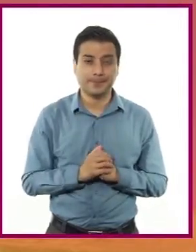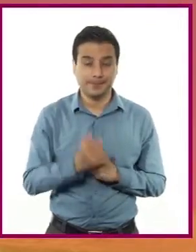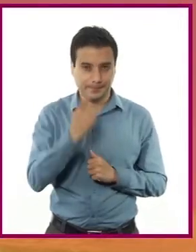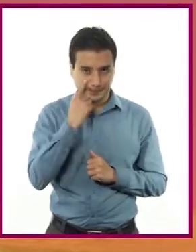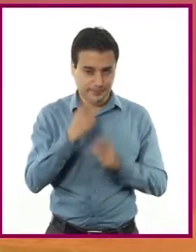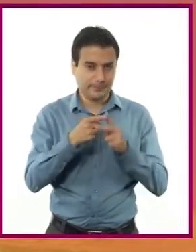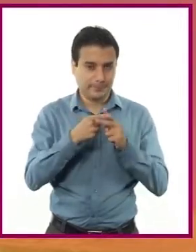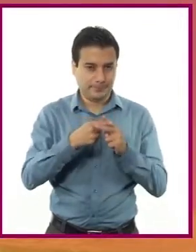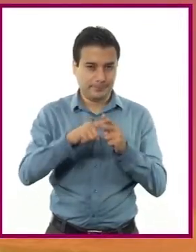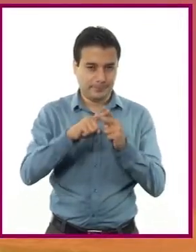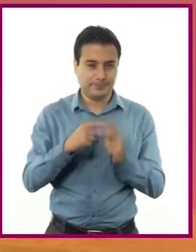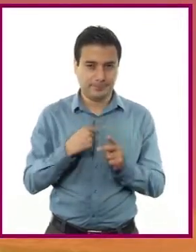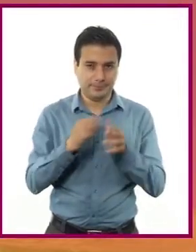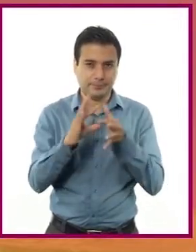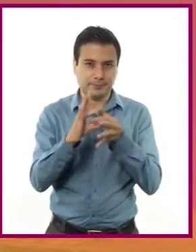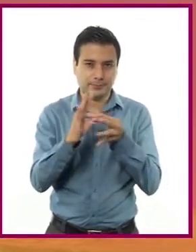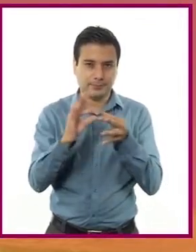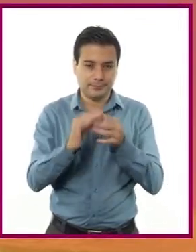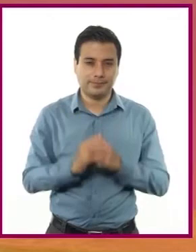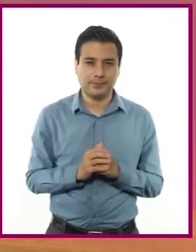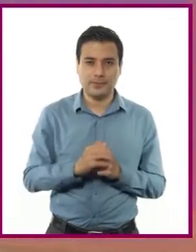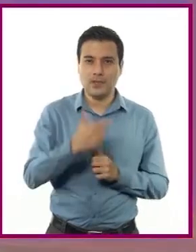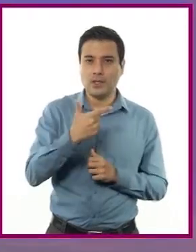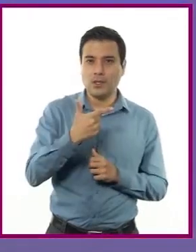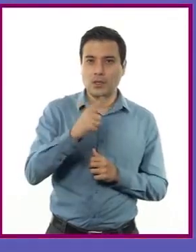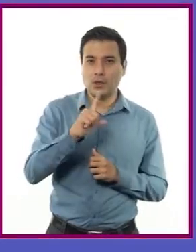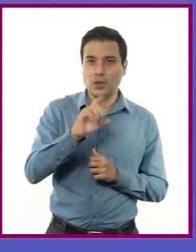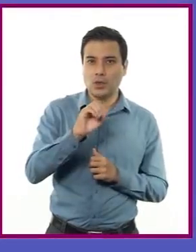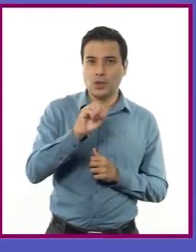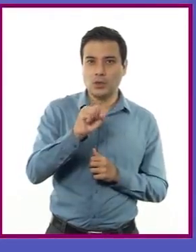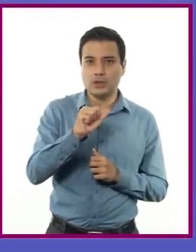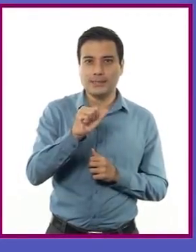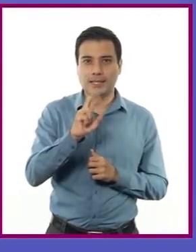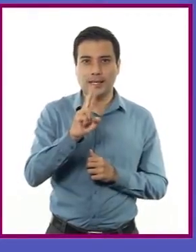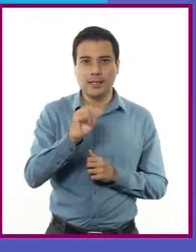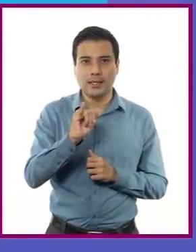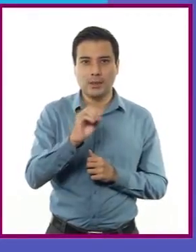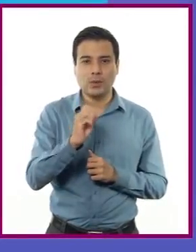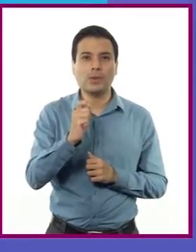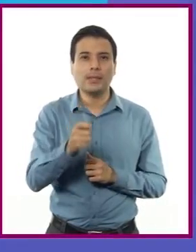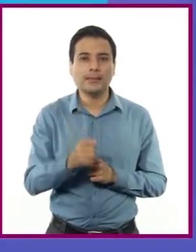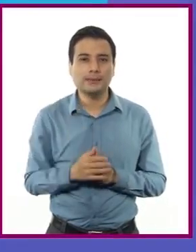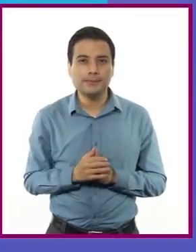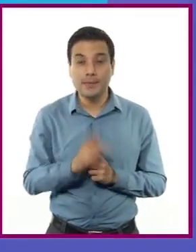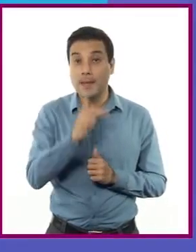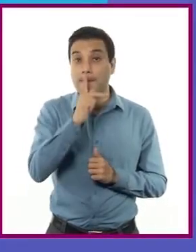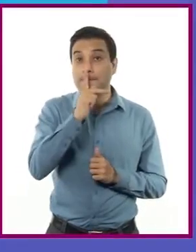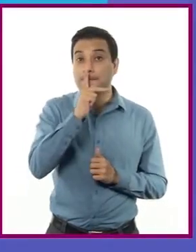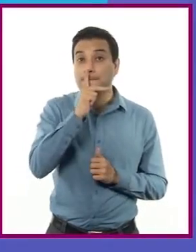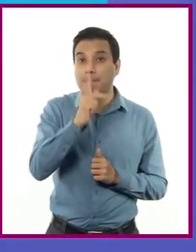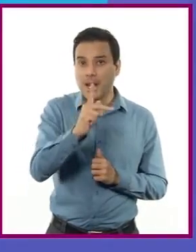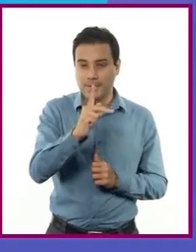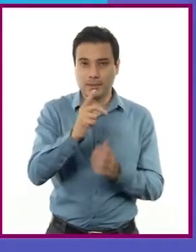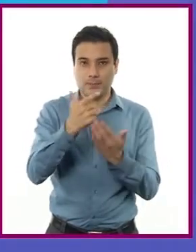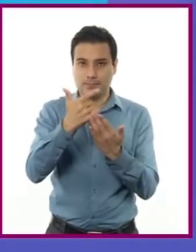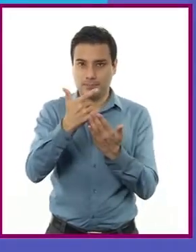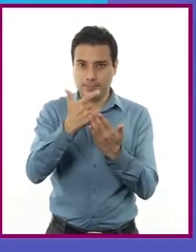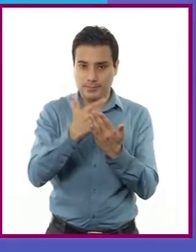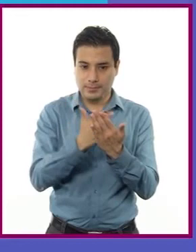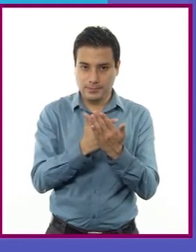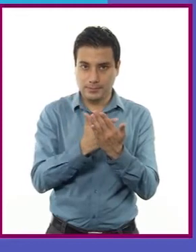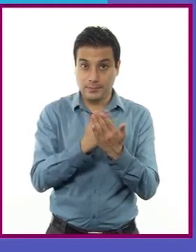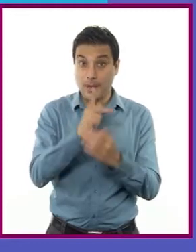Comencemos por definir qué es un glosario. Es un catálogo o conjunto de palabras difíciles de